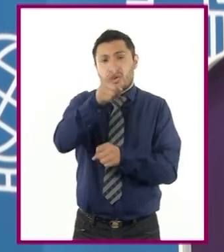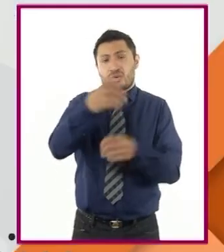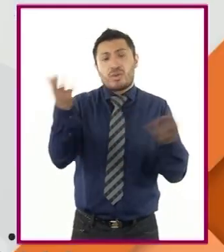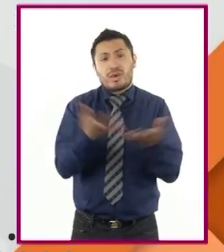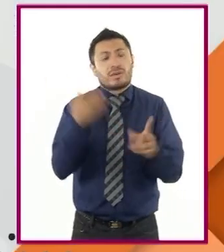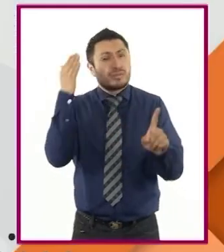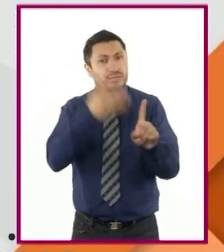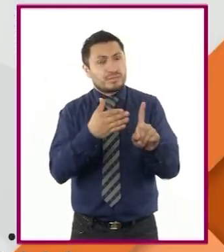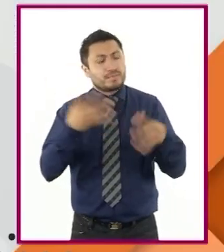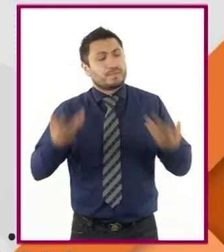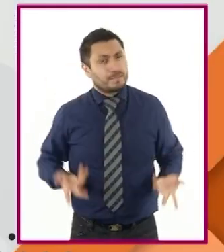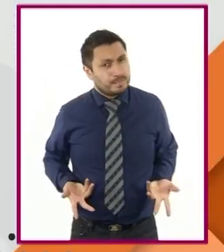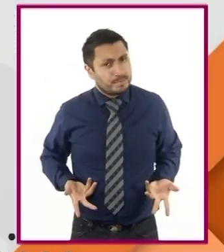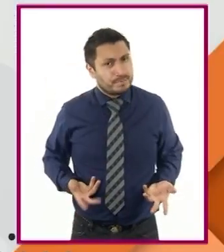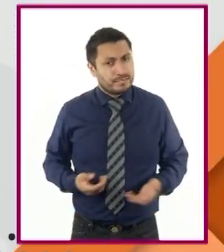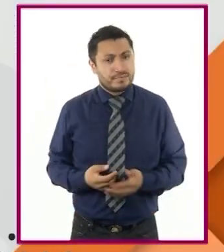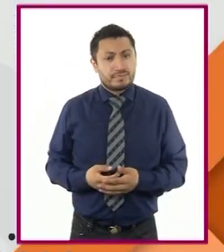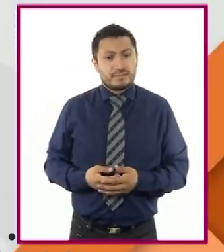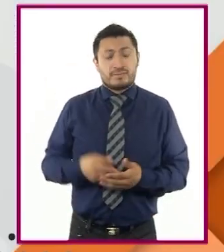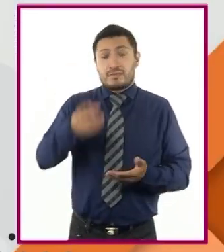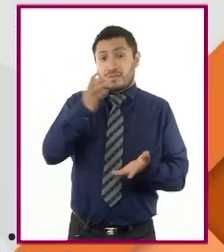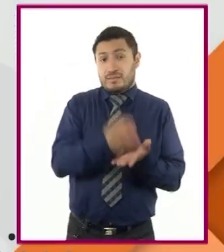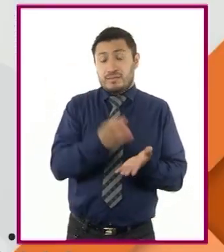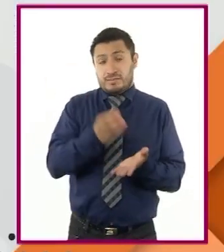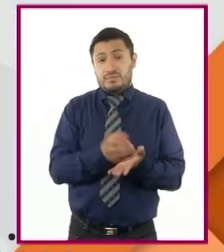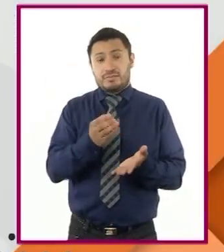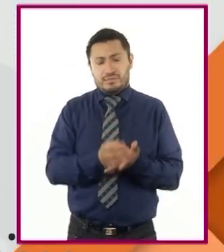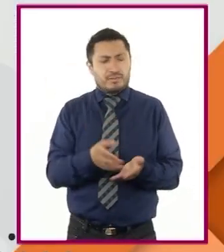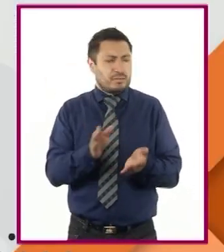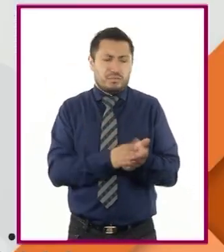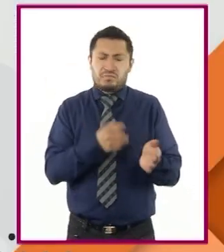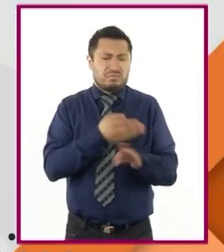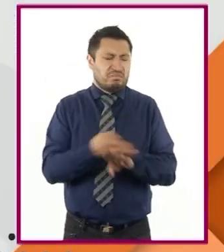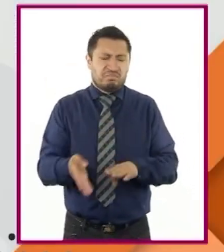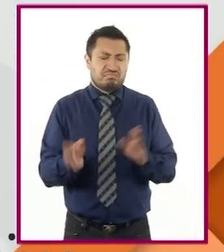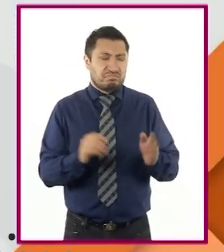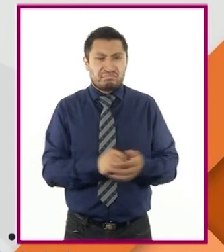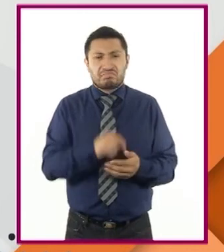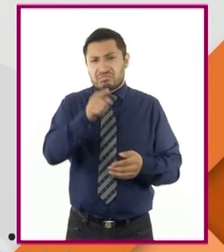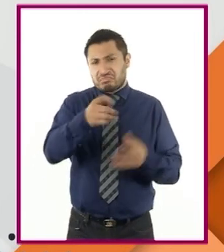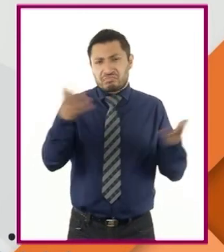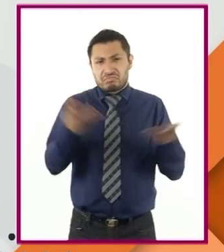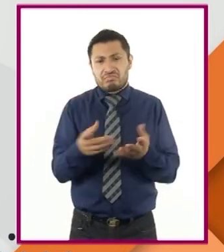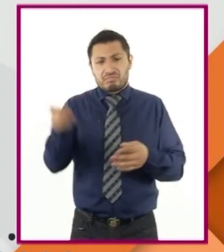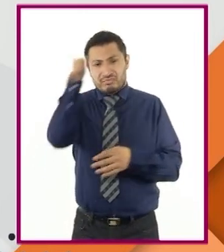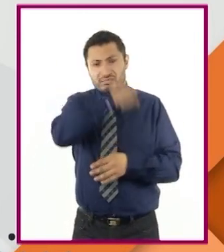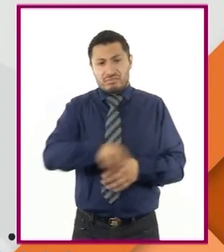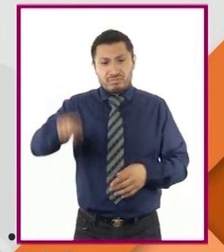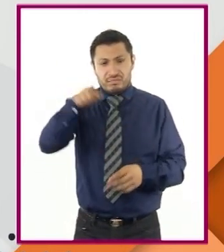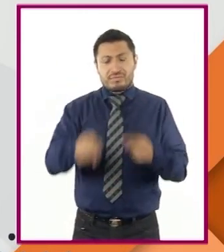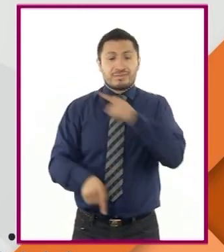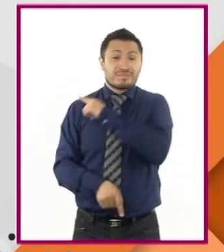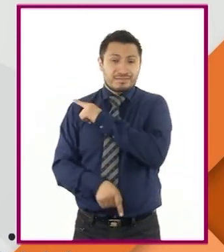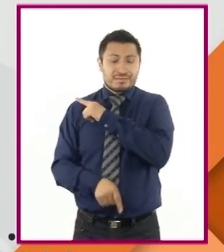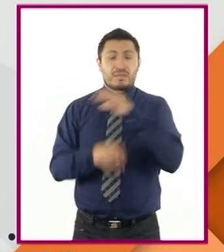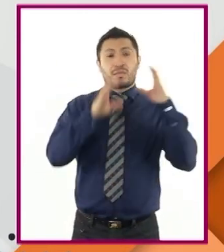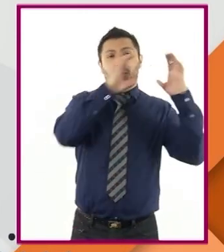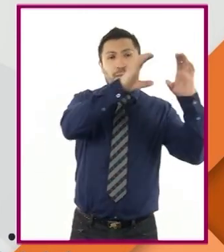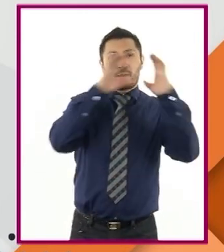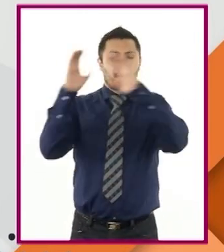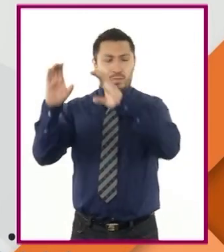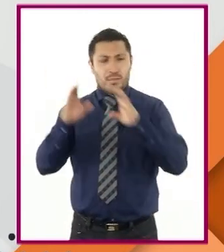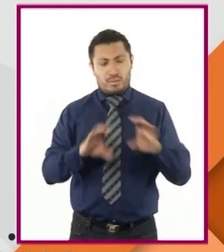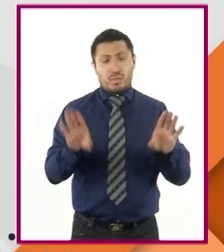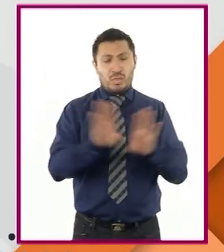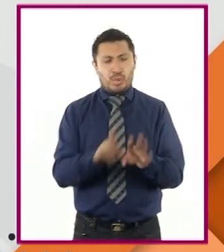reto. En su cuaderno, u hojas blancas, tracen un diagrama de Venn, o de conjuntos, como el que se